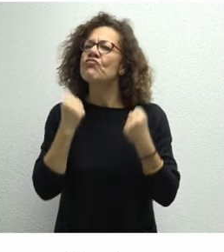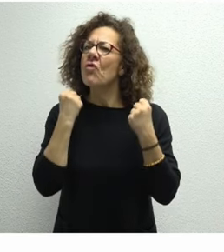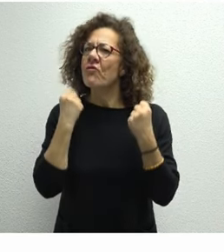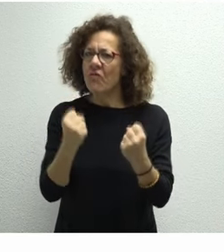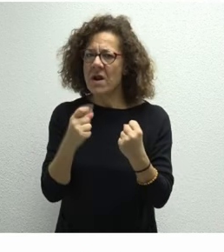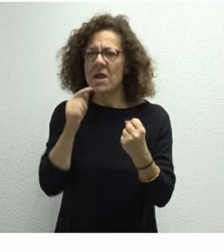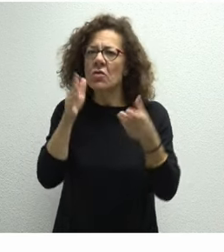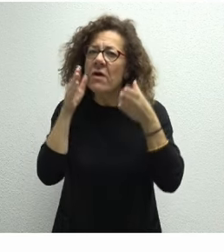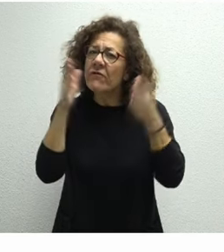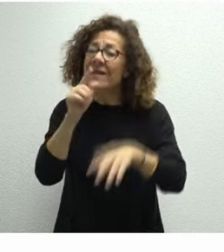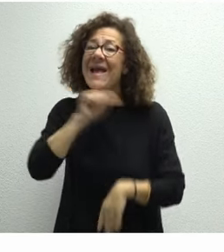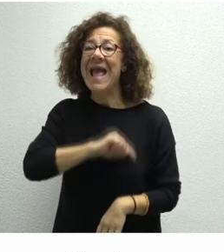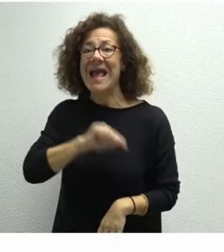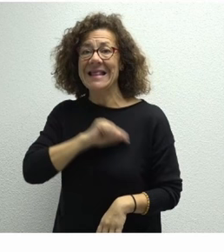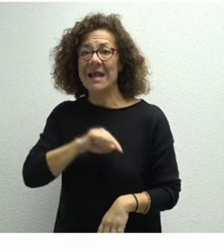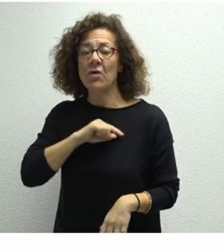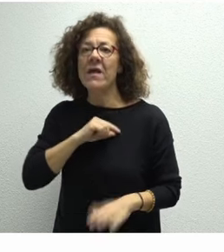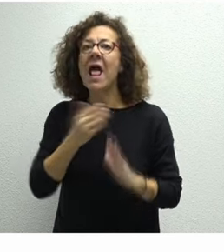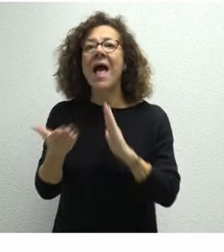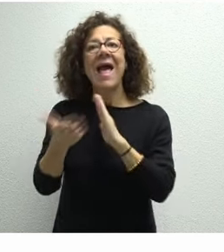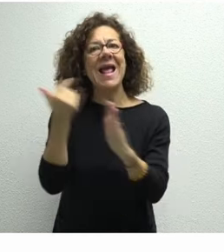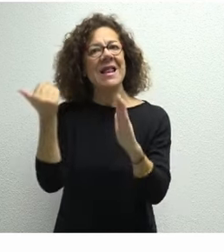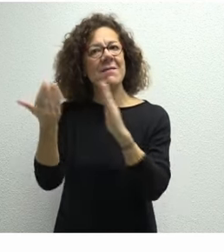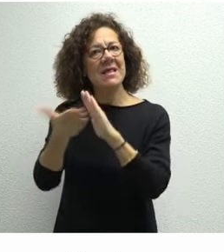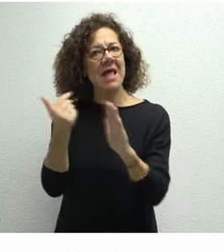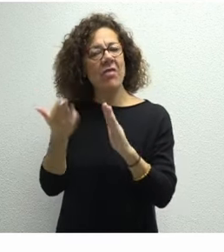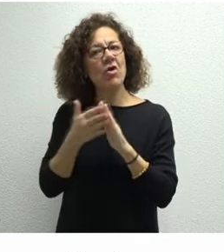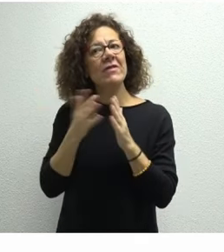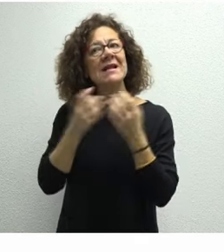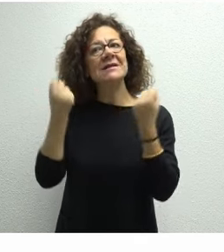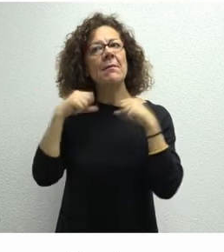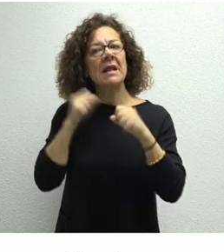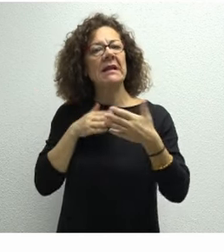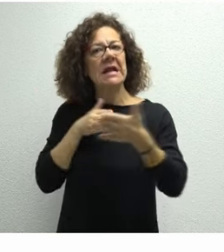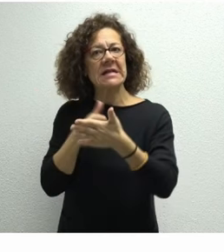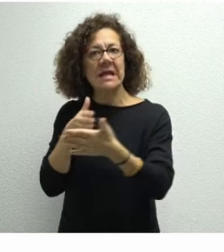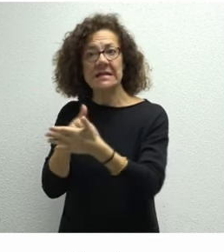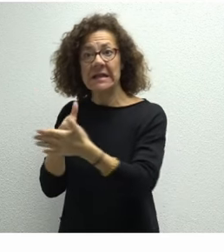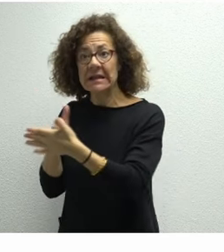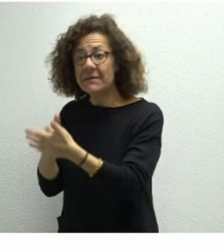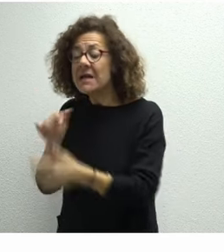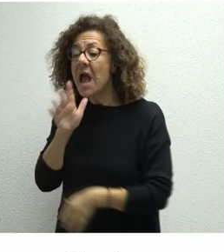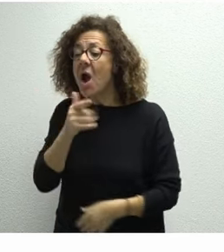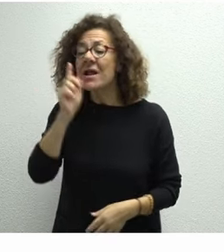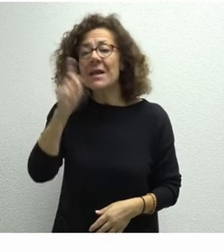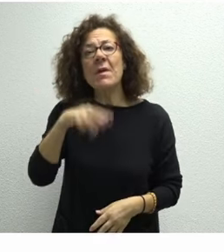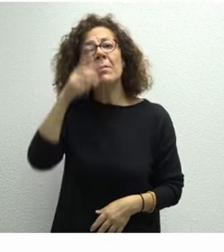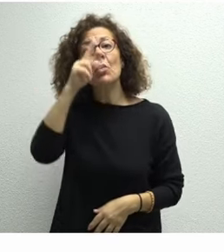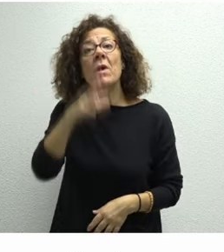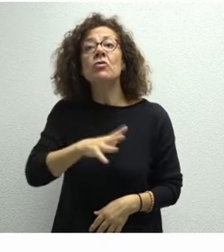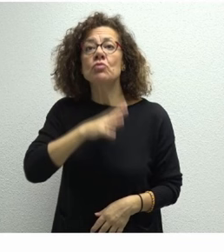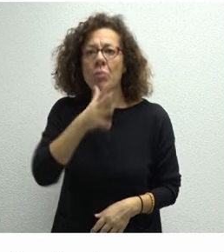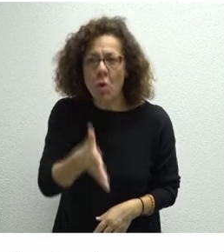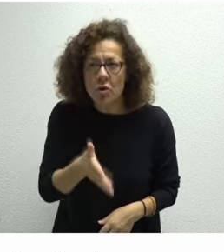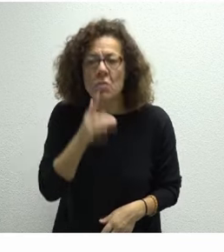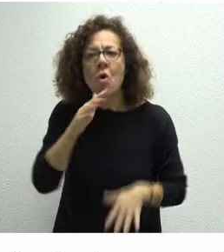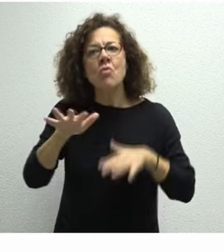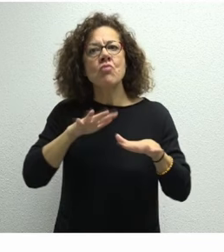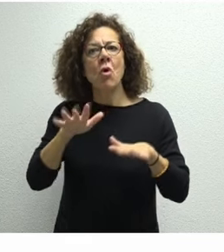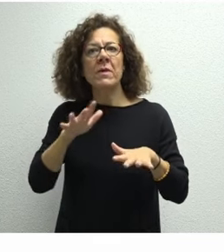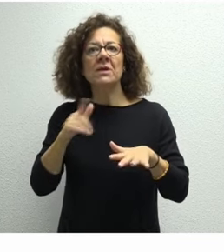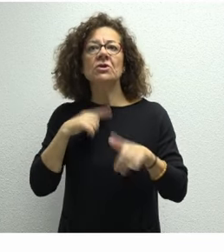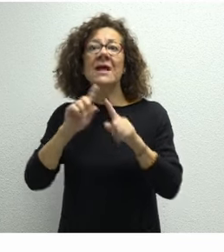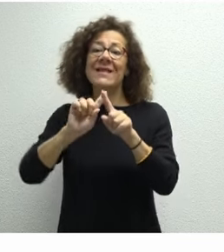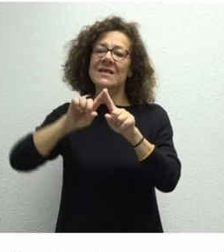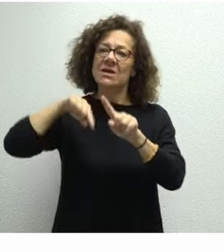desde un enfoque ético de la eliminación de las prácticas restrictivas y ahora También estamos preocupados por los momentos de pos